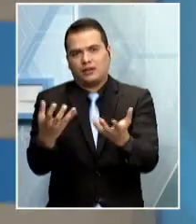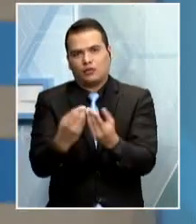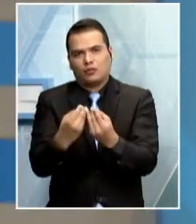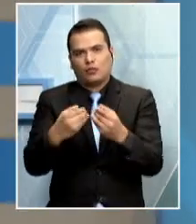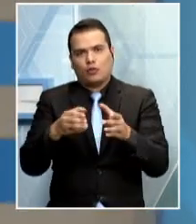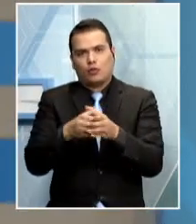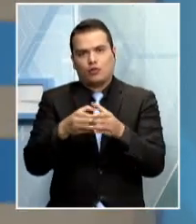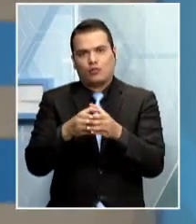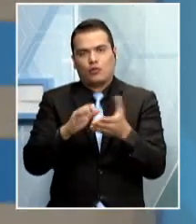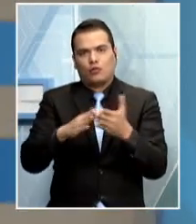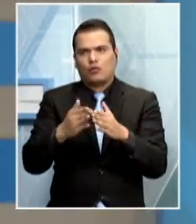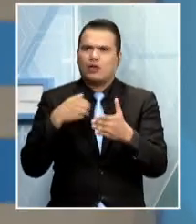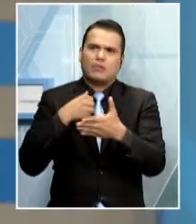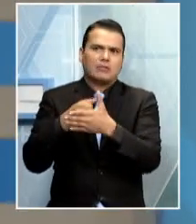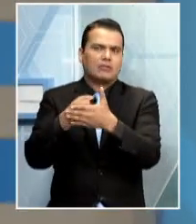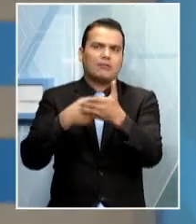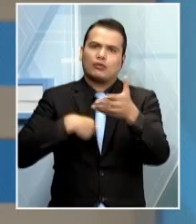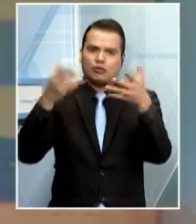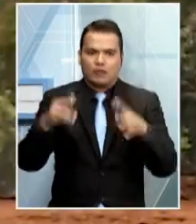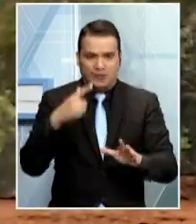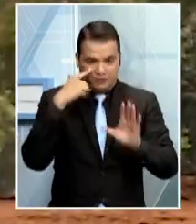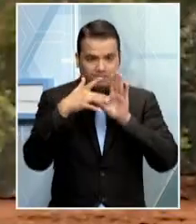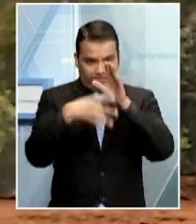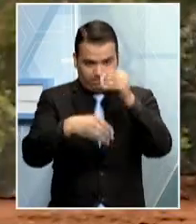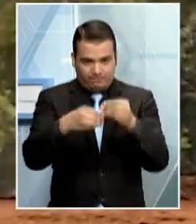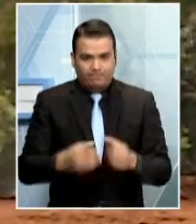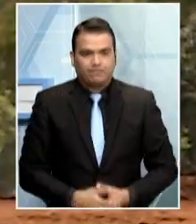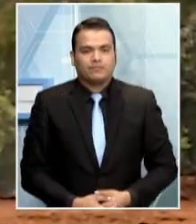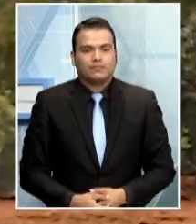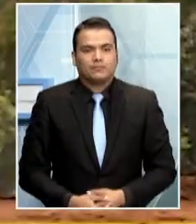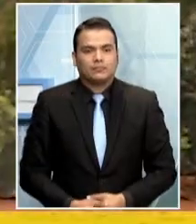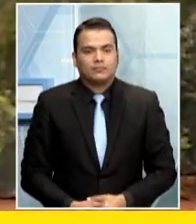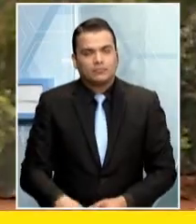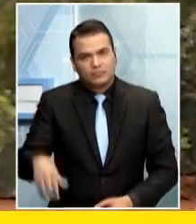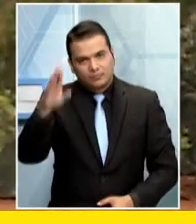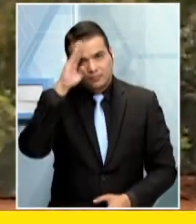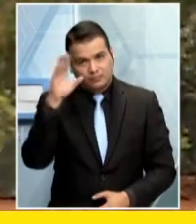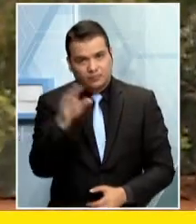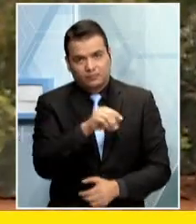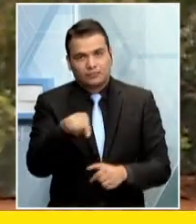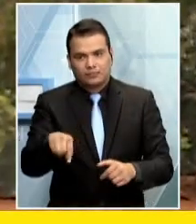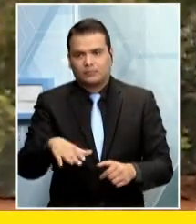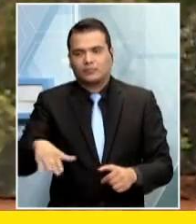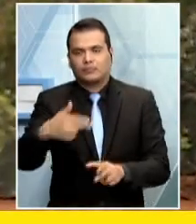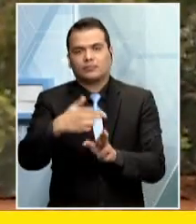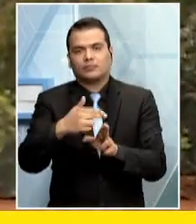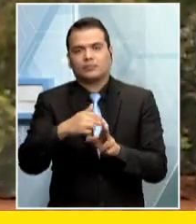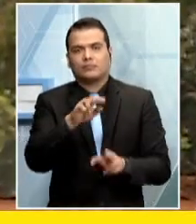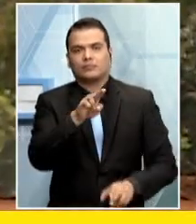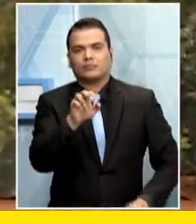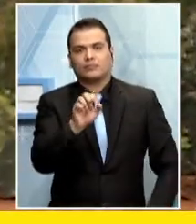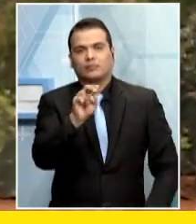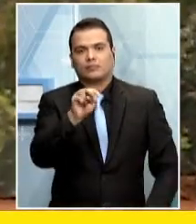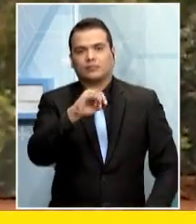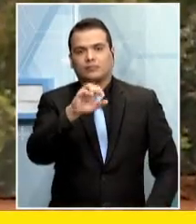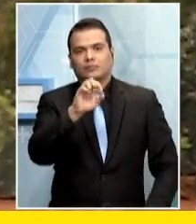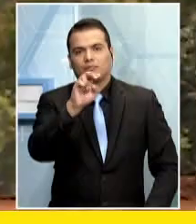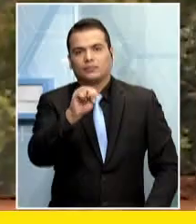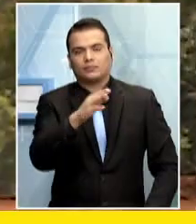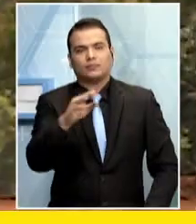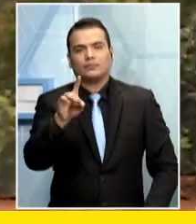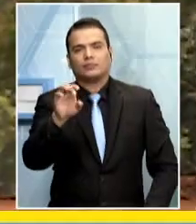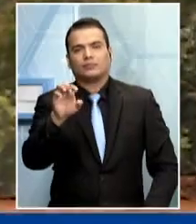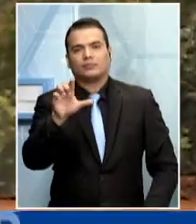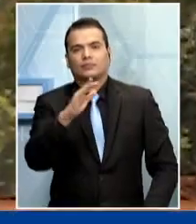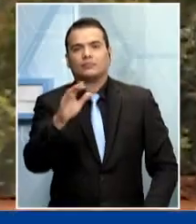se encuentra en el lugar tatiana delante hola buenas tardes yo me encuentro en el sanjón del burro en el sector de pance donde el comité ambiental